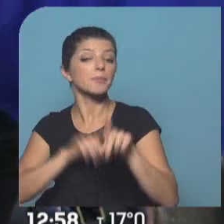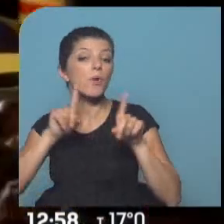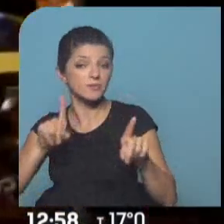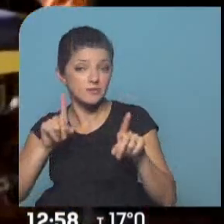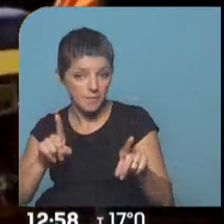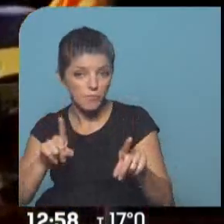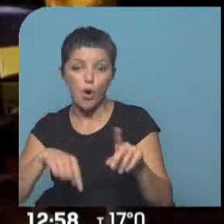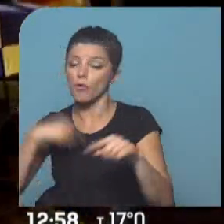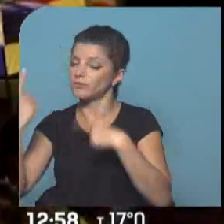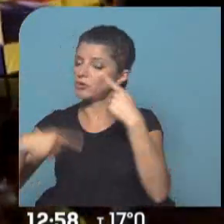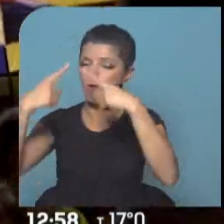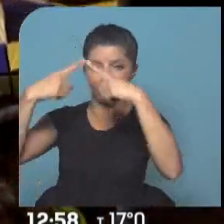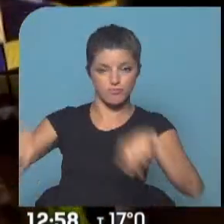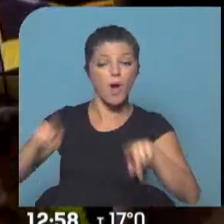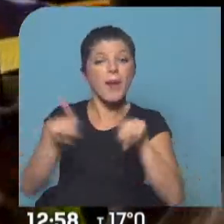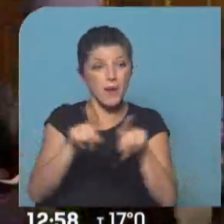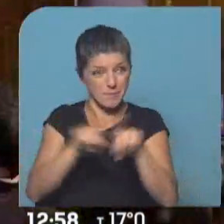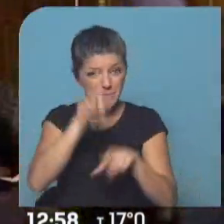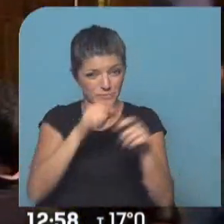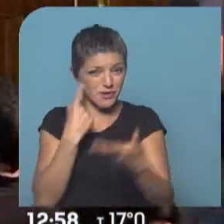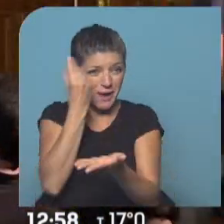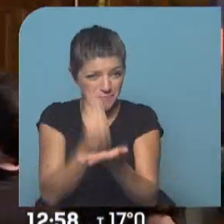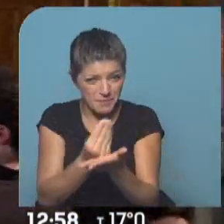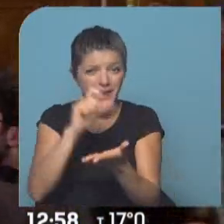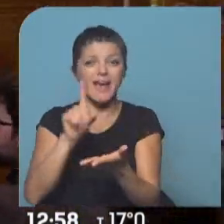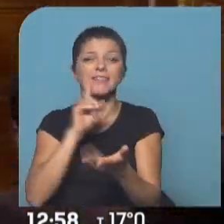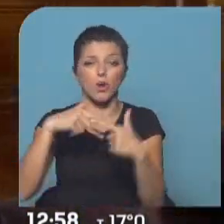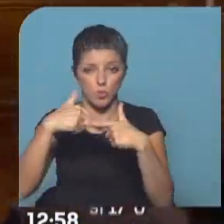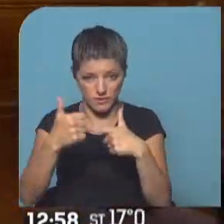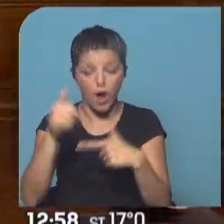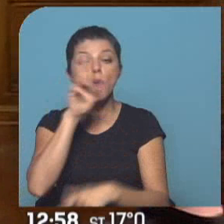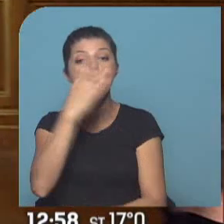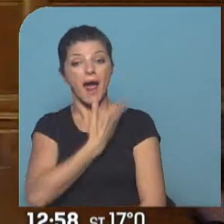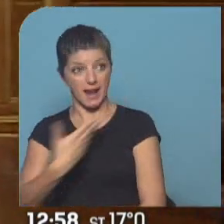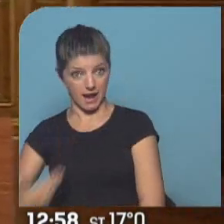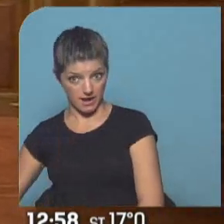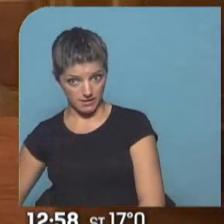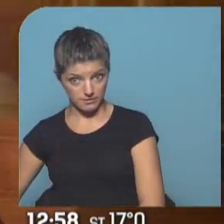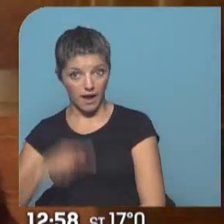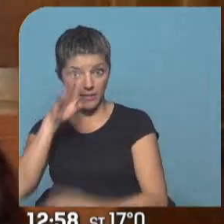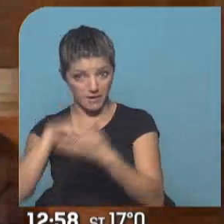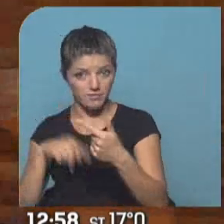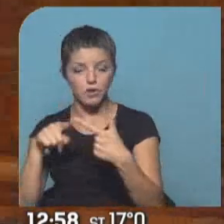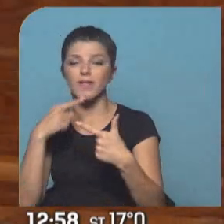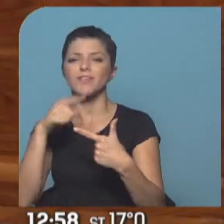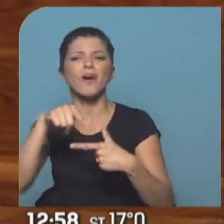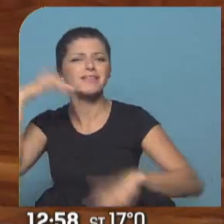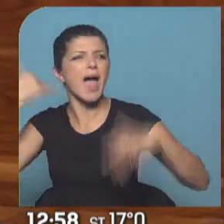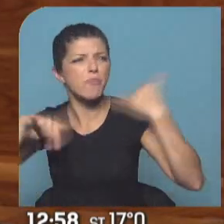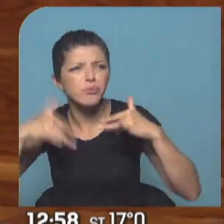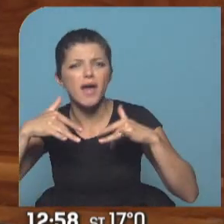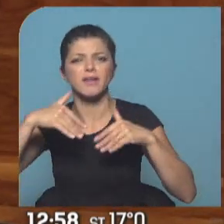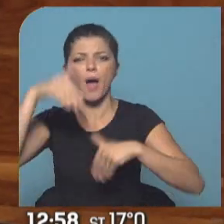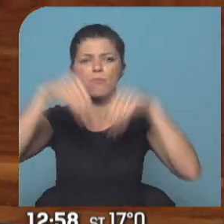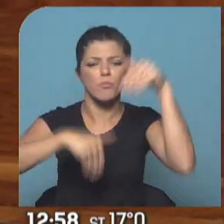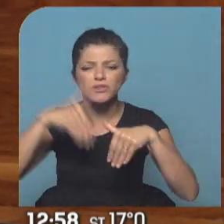diferencias persisten aún entre los mismos dirigentes catalanes. Para la alcaldesa de Barcelona, Ada Colau, la prisa de la Generalitat